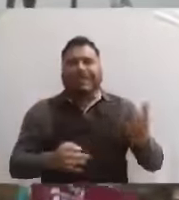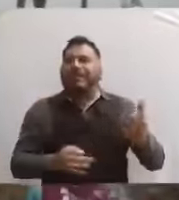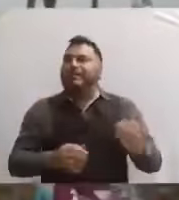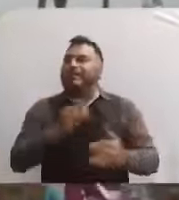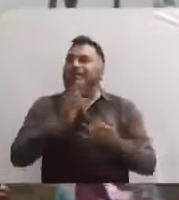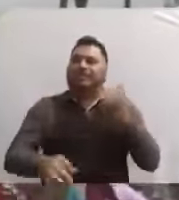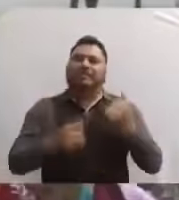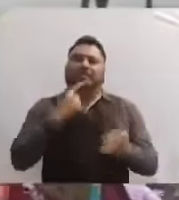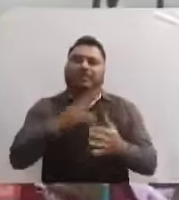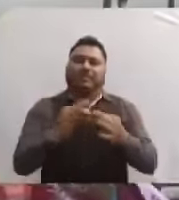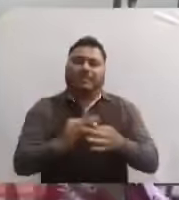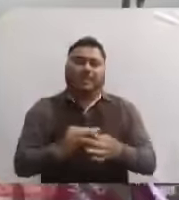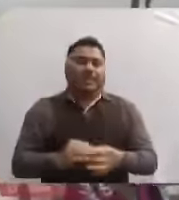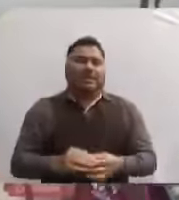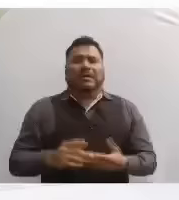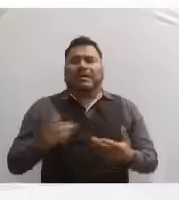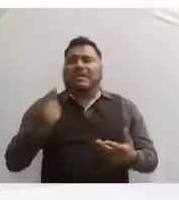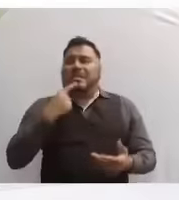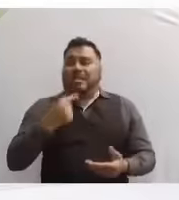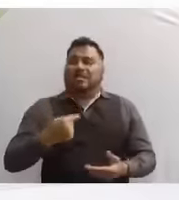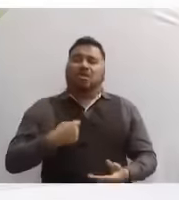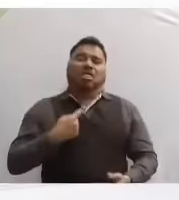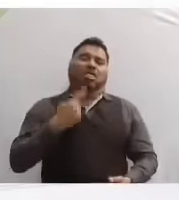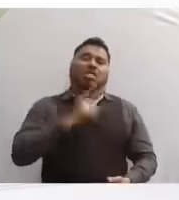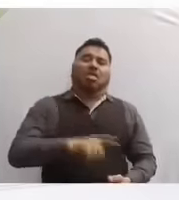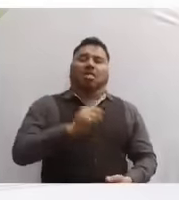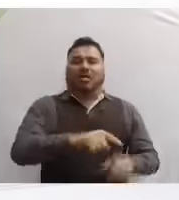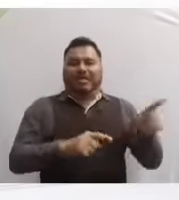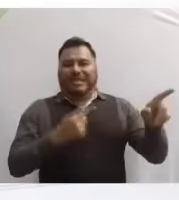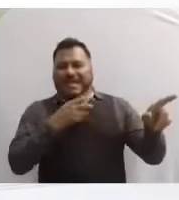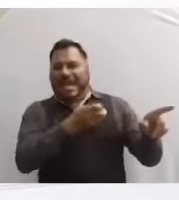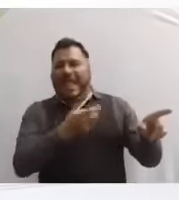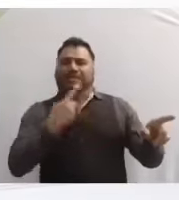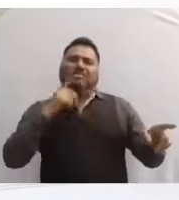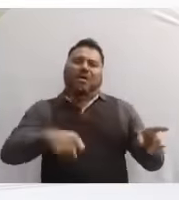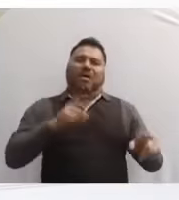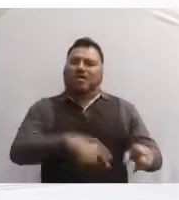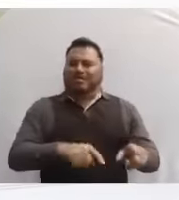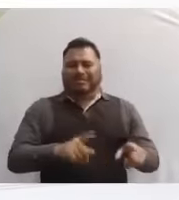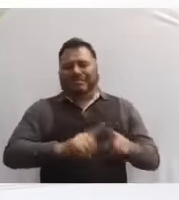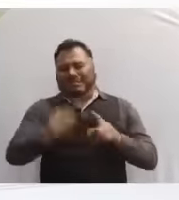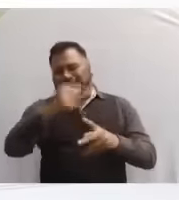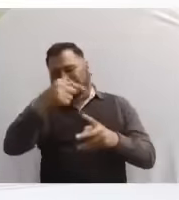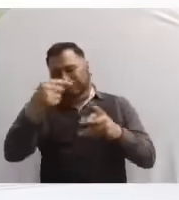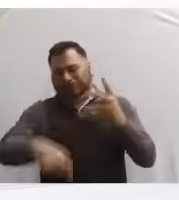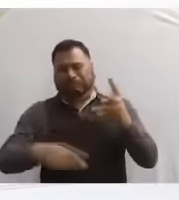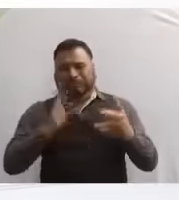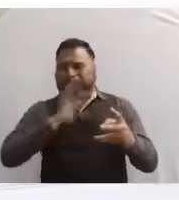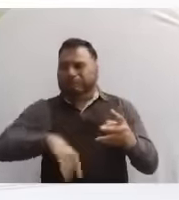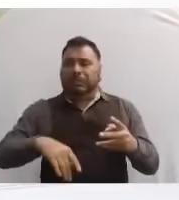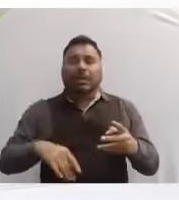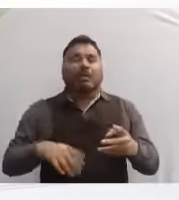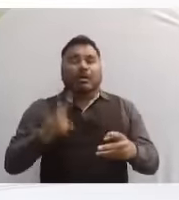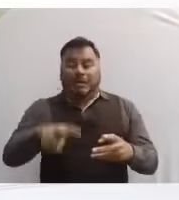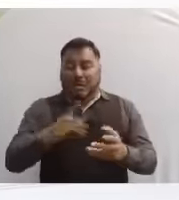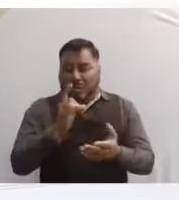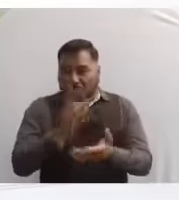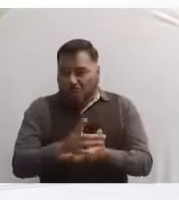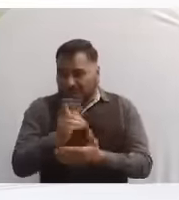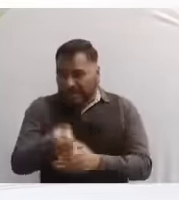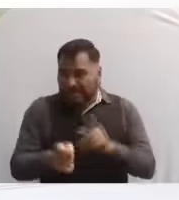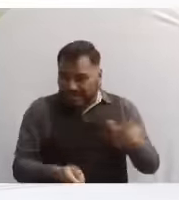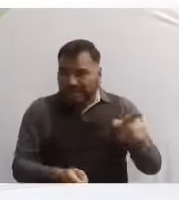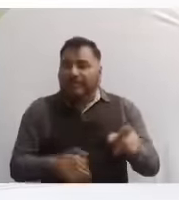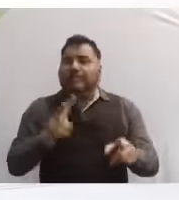le acusan de dictador, lo acusan de barbaridad y media, y lo único que tiene, que